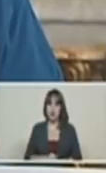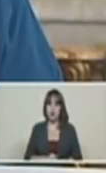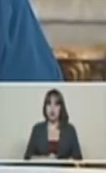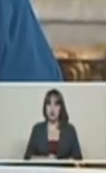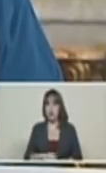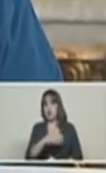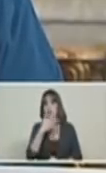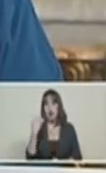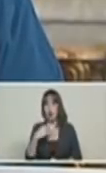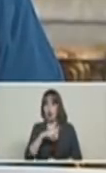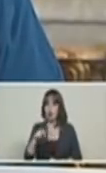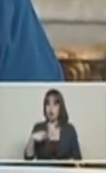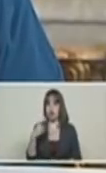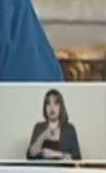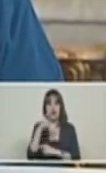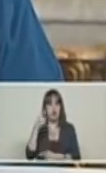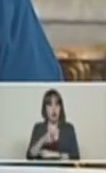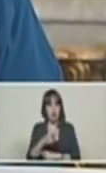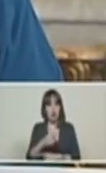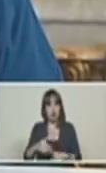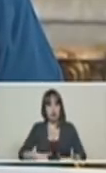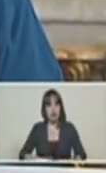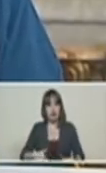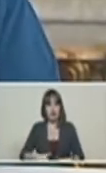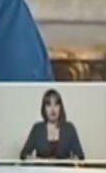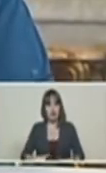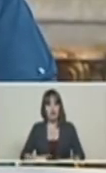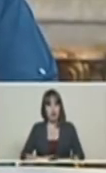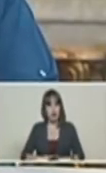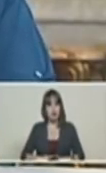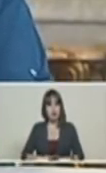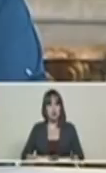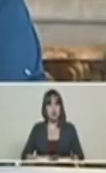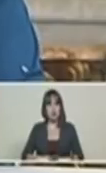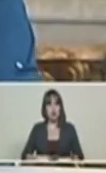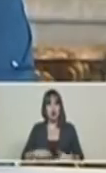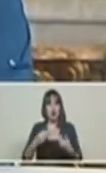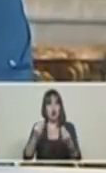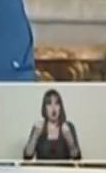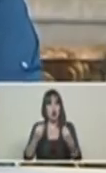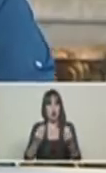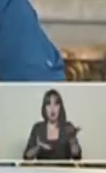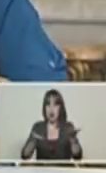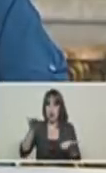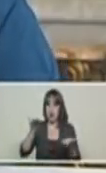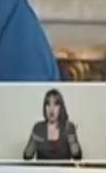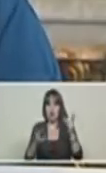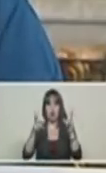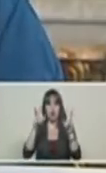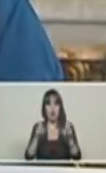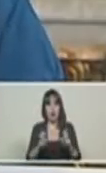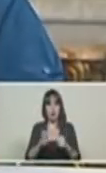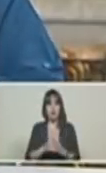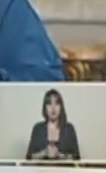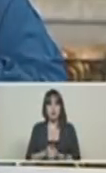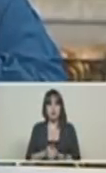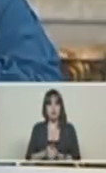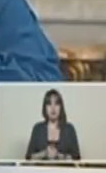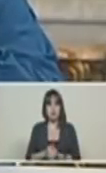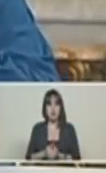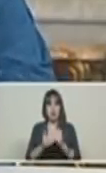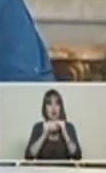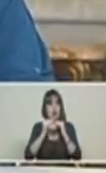debemos nosotros empeñarnos, perseverar, porque los nuevos equilibrios terminen de instalarse y